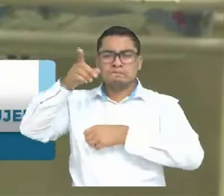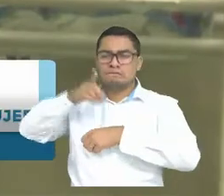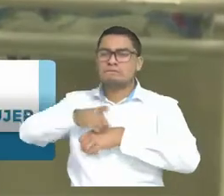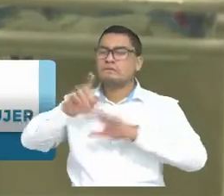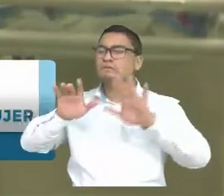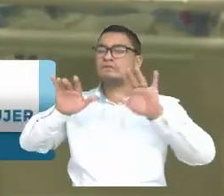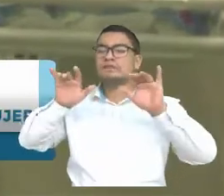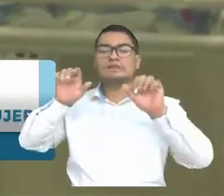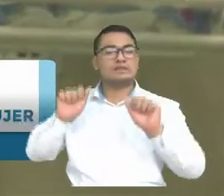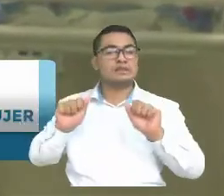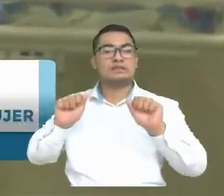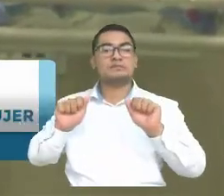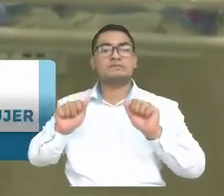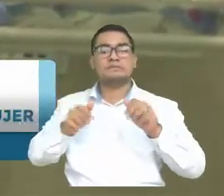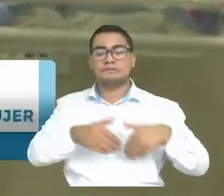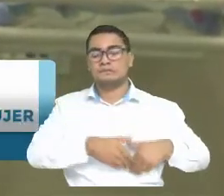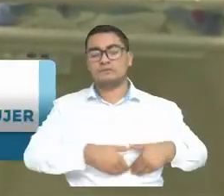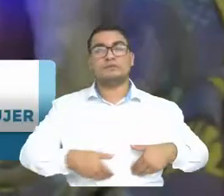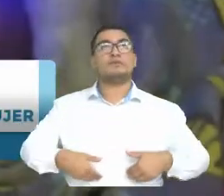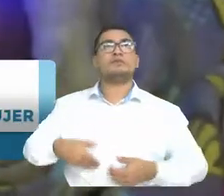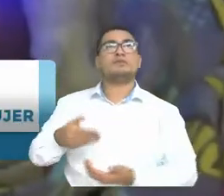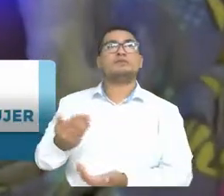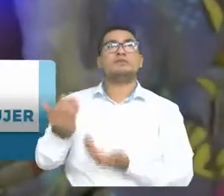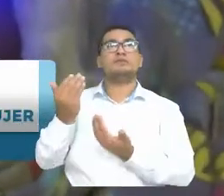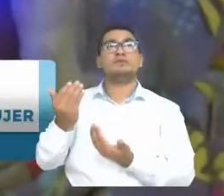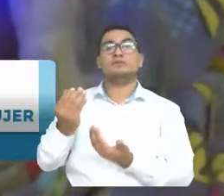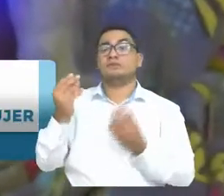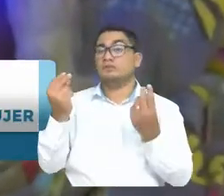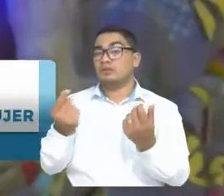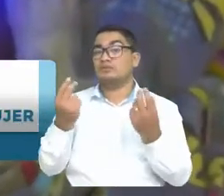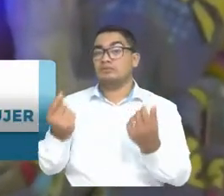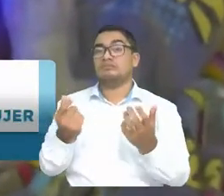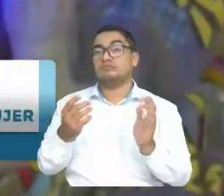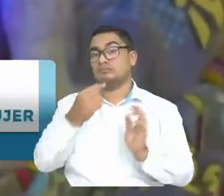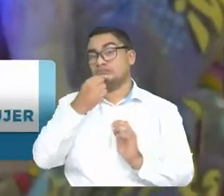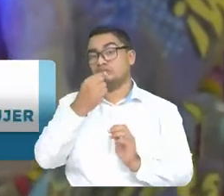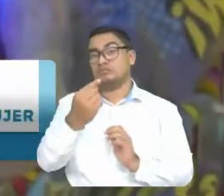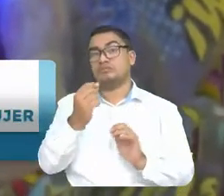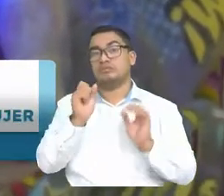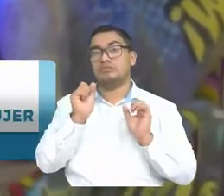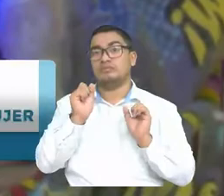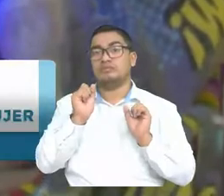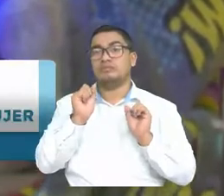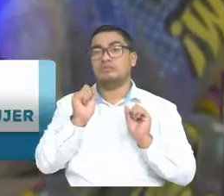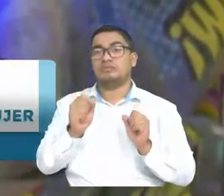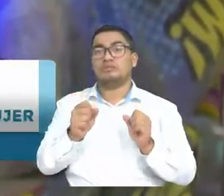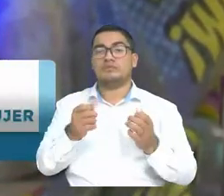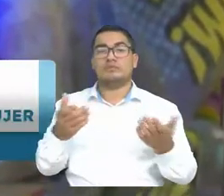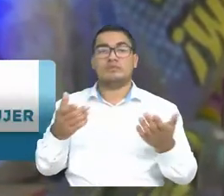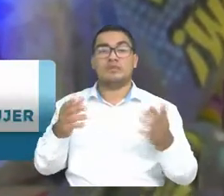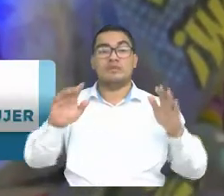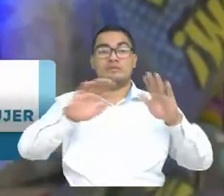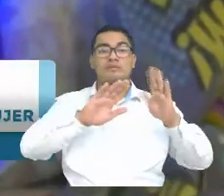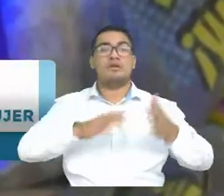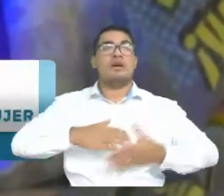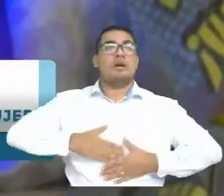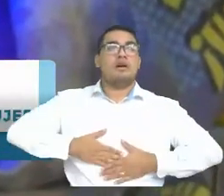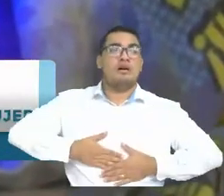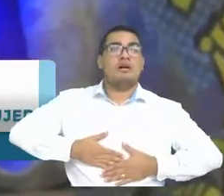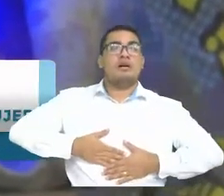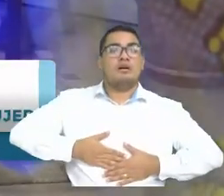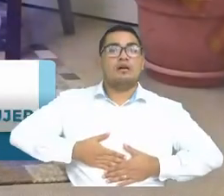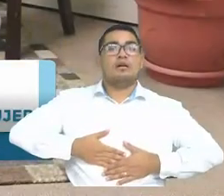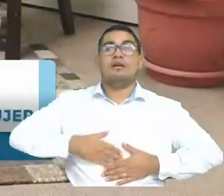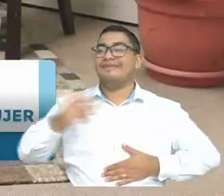ir ya? Porque puede ser una emergencia que va directamente, quizás llegó la mujer a su